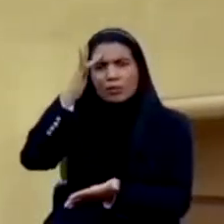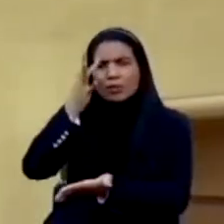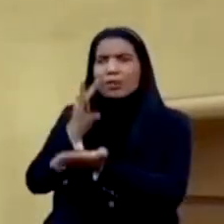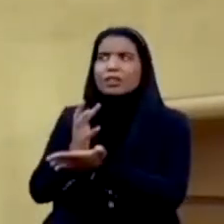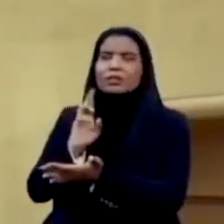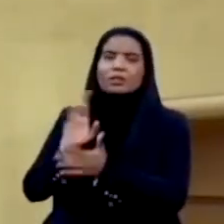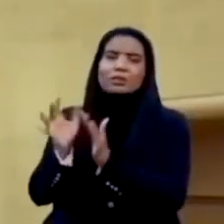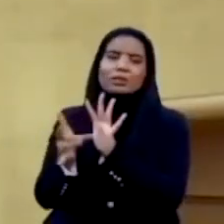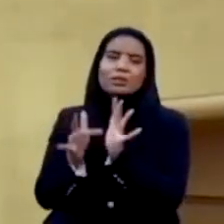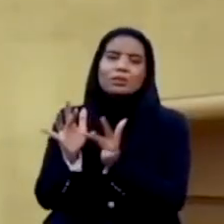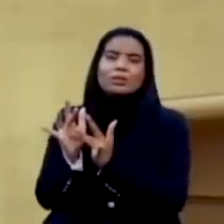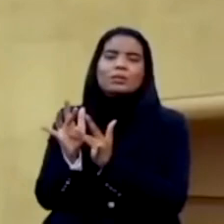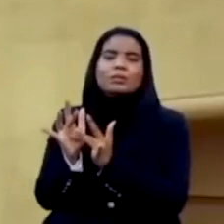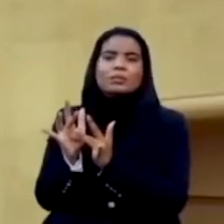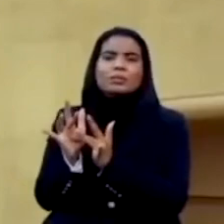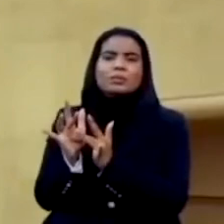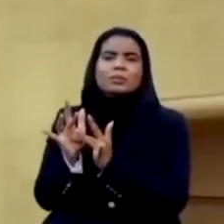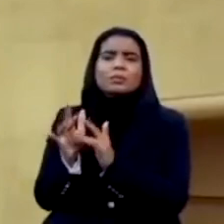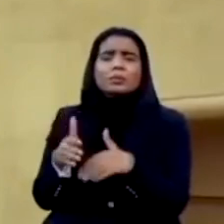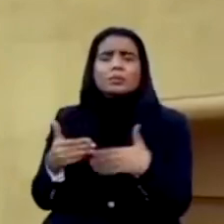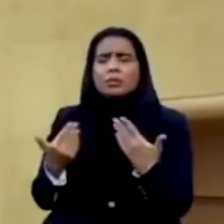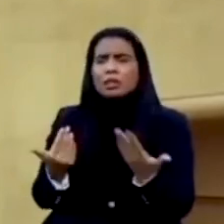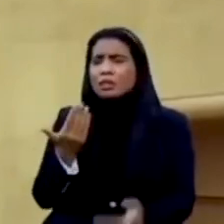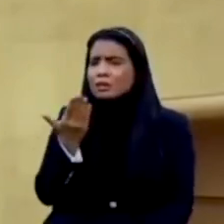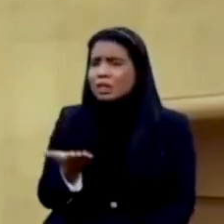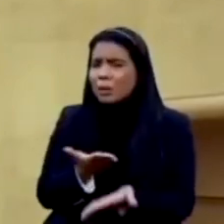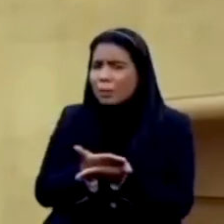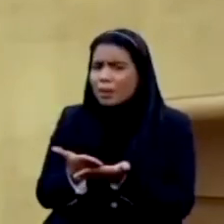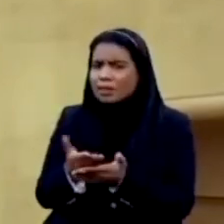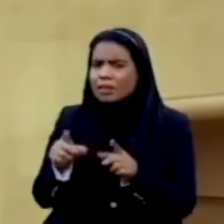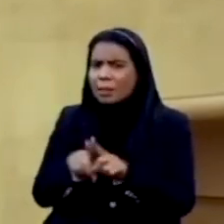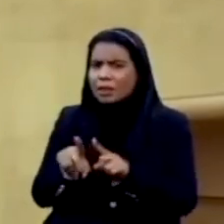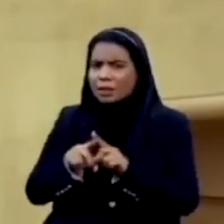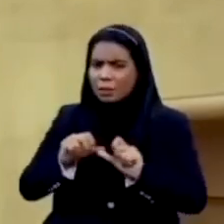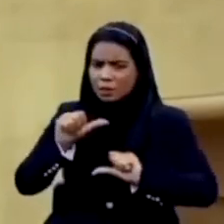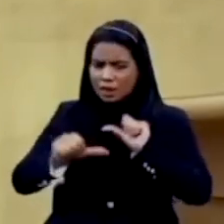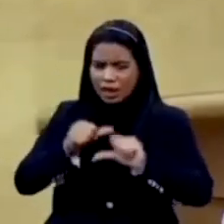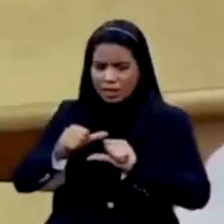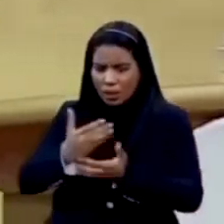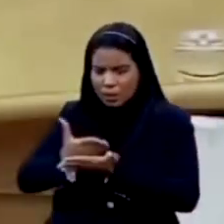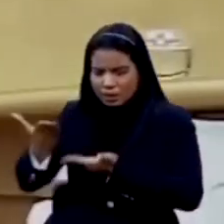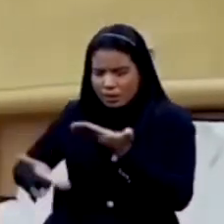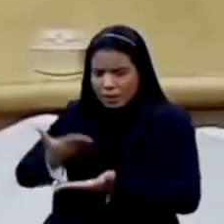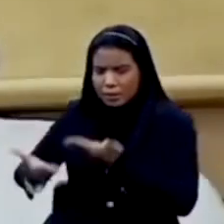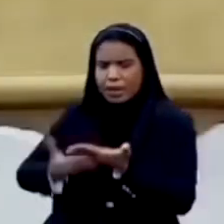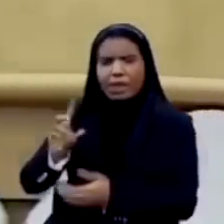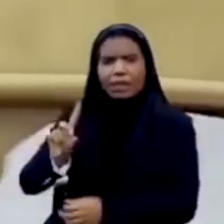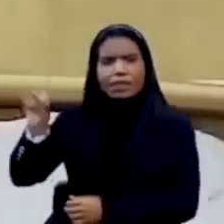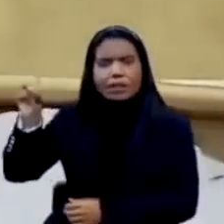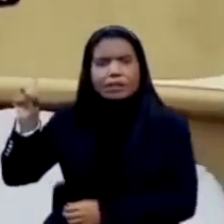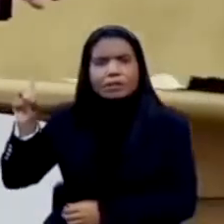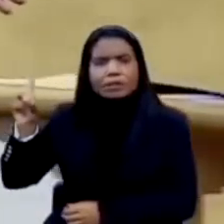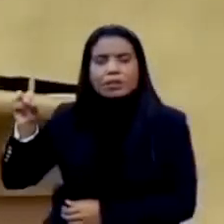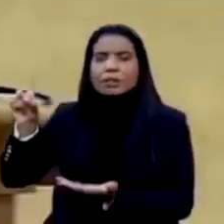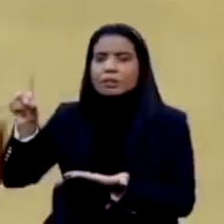jesús y cuando usted se torna diferente ahí si usted hace lo que la fe